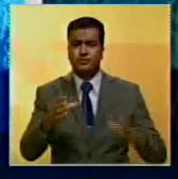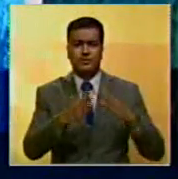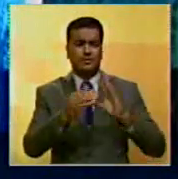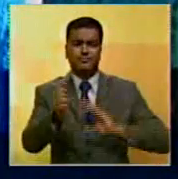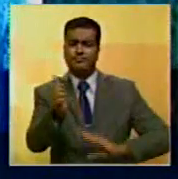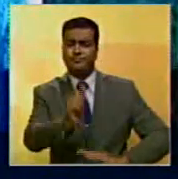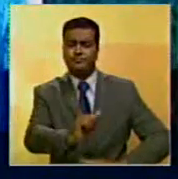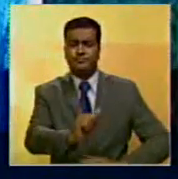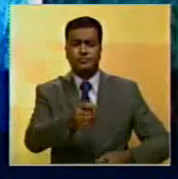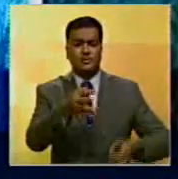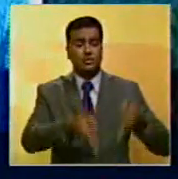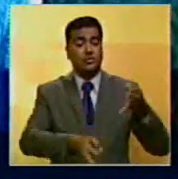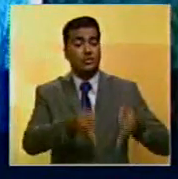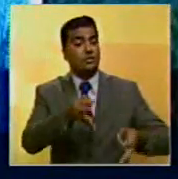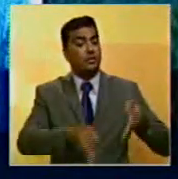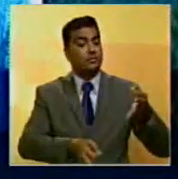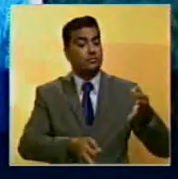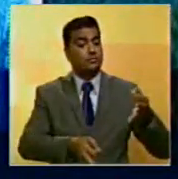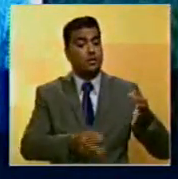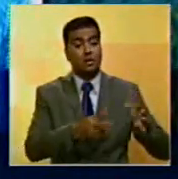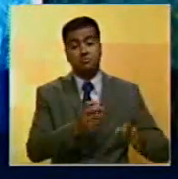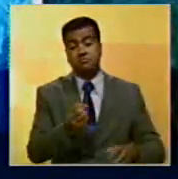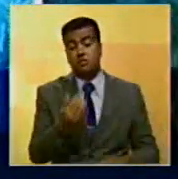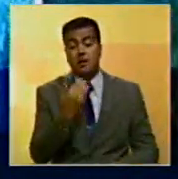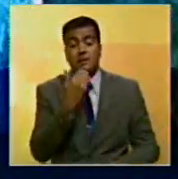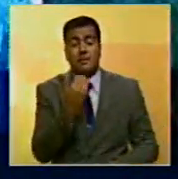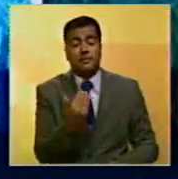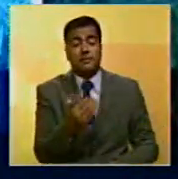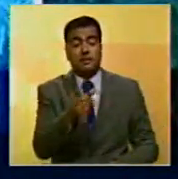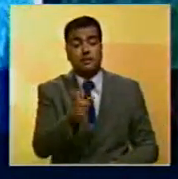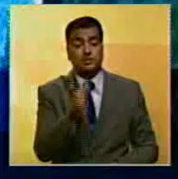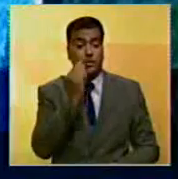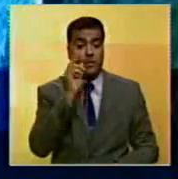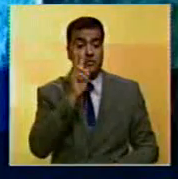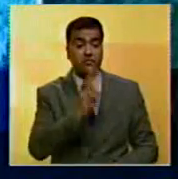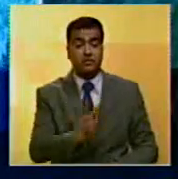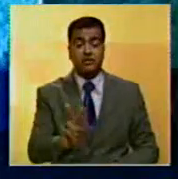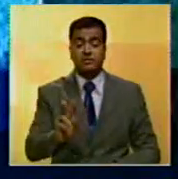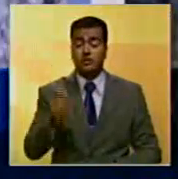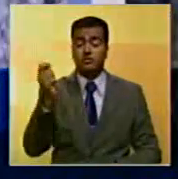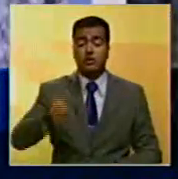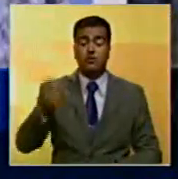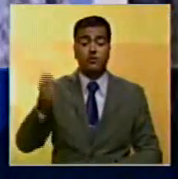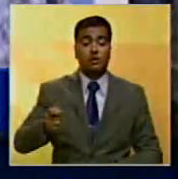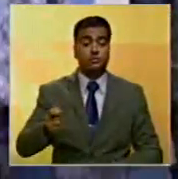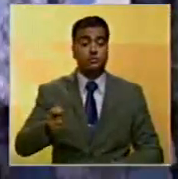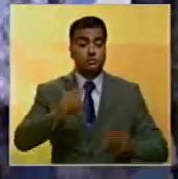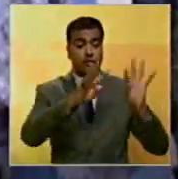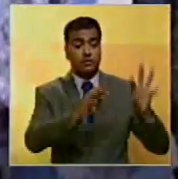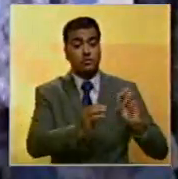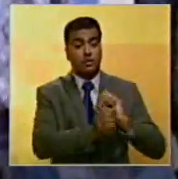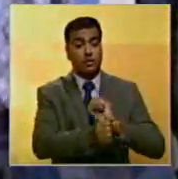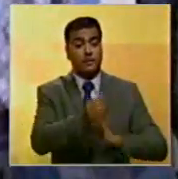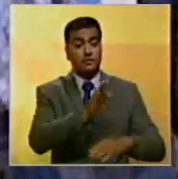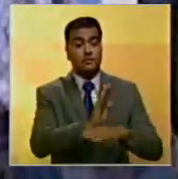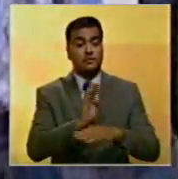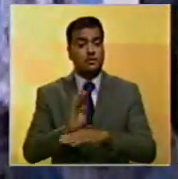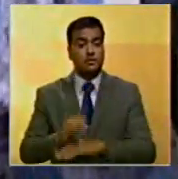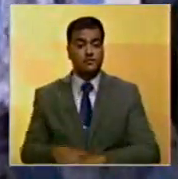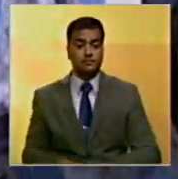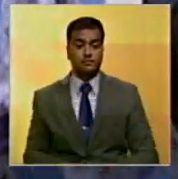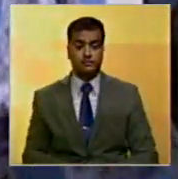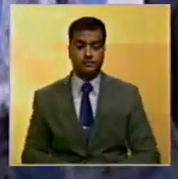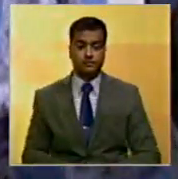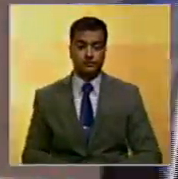de autoridad, el hecho de que no le permitan a su cliente ver a sus defensores en el penal de máxima seguridad del